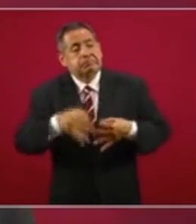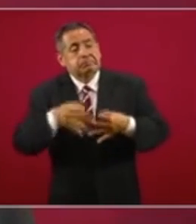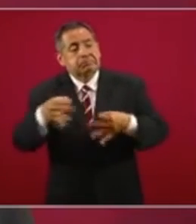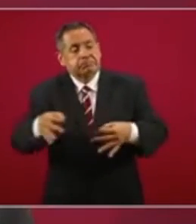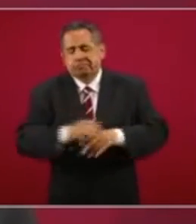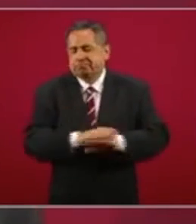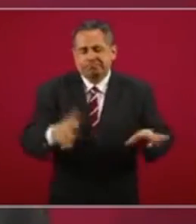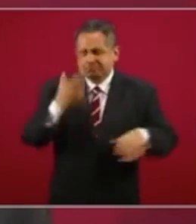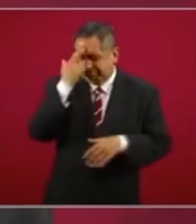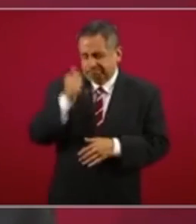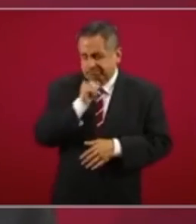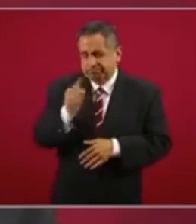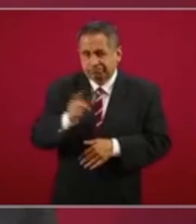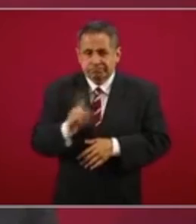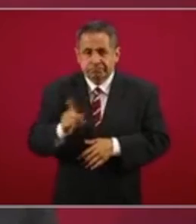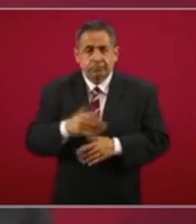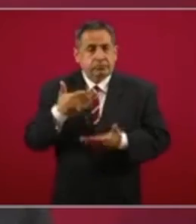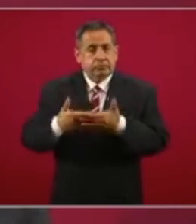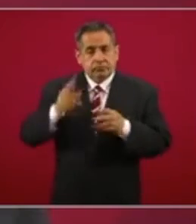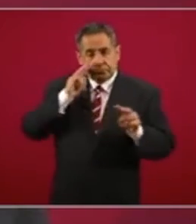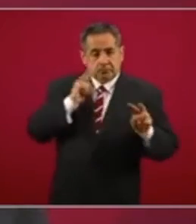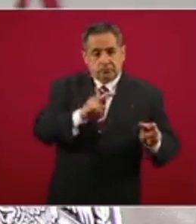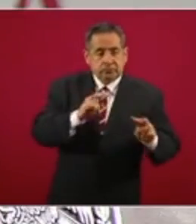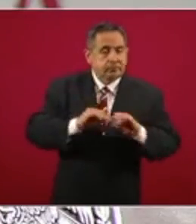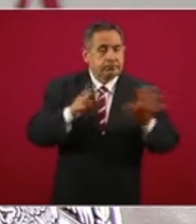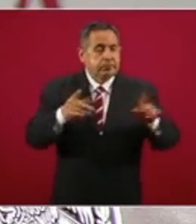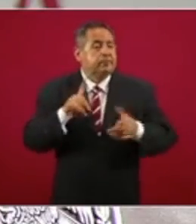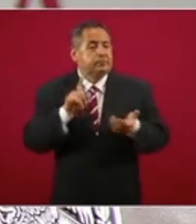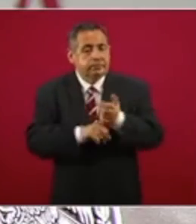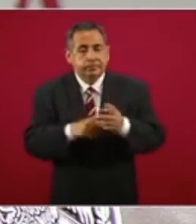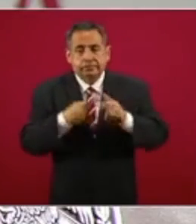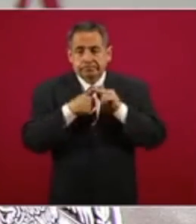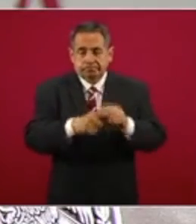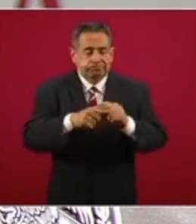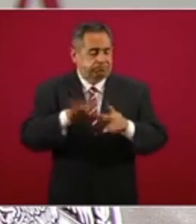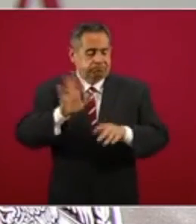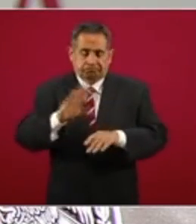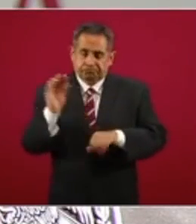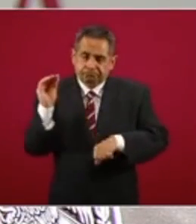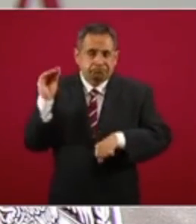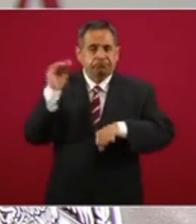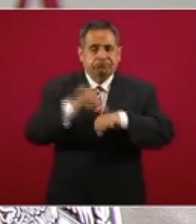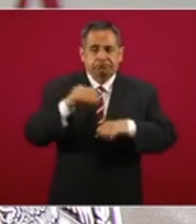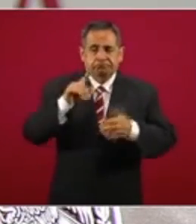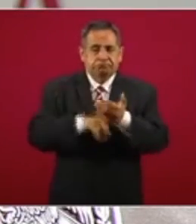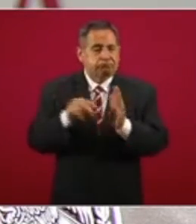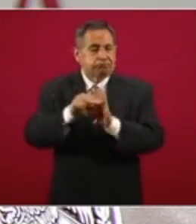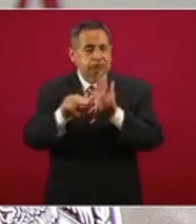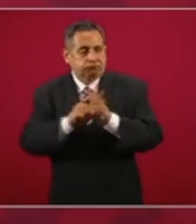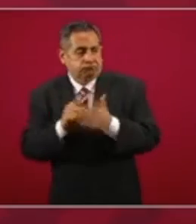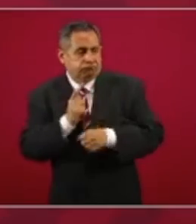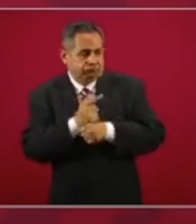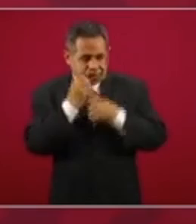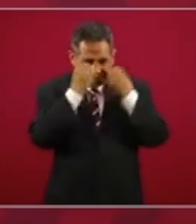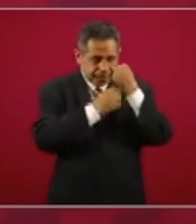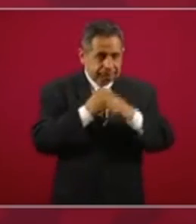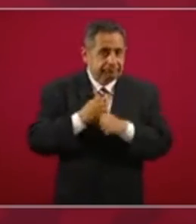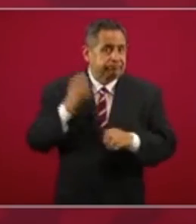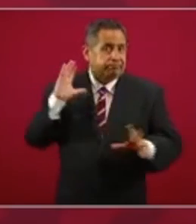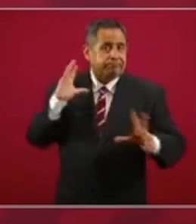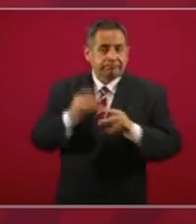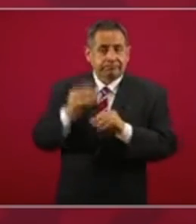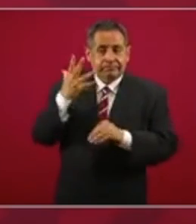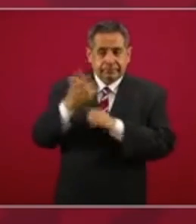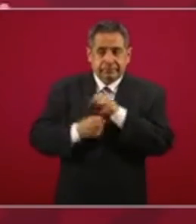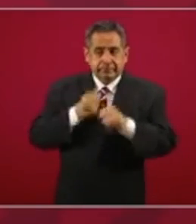lo que si ahí lo vieron hay claros motivos para la implementación de esta norma que ya lleva cinco años en el